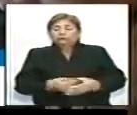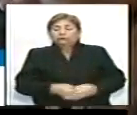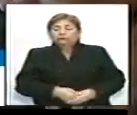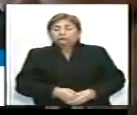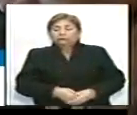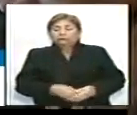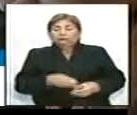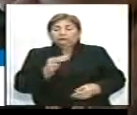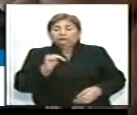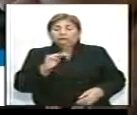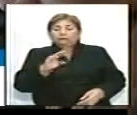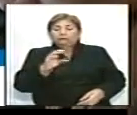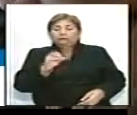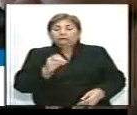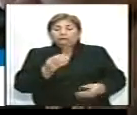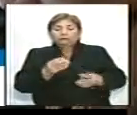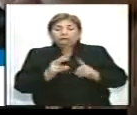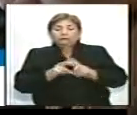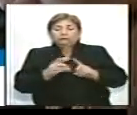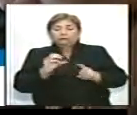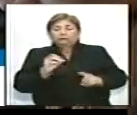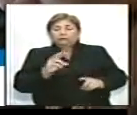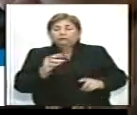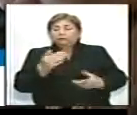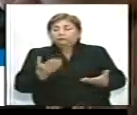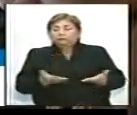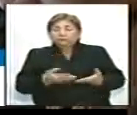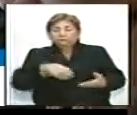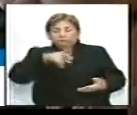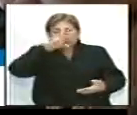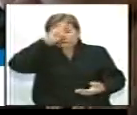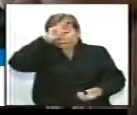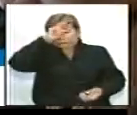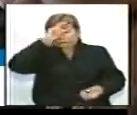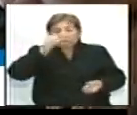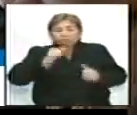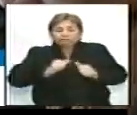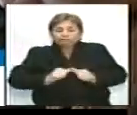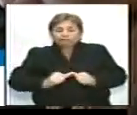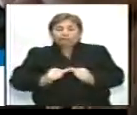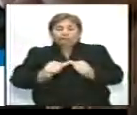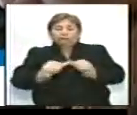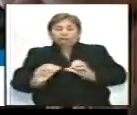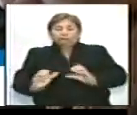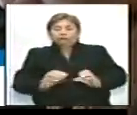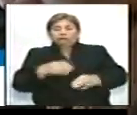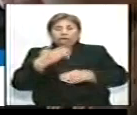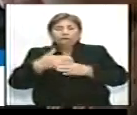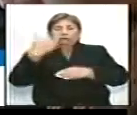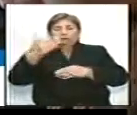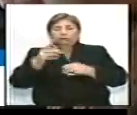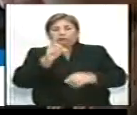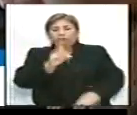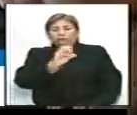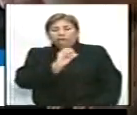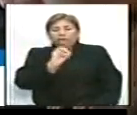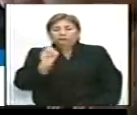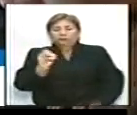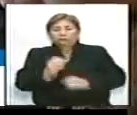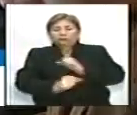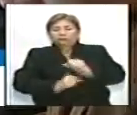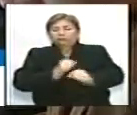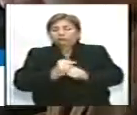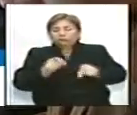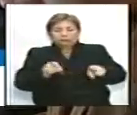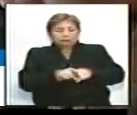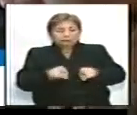el marco teórico que hay sobre esto, que el Perú seguirá siendo, por los próximos 100 años, el mismo